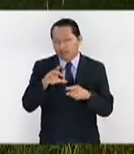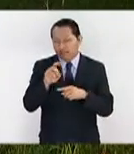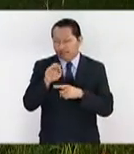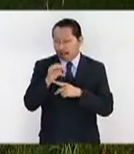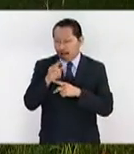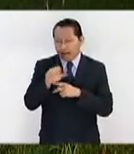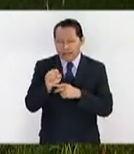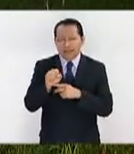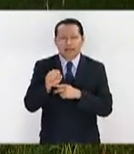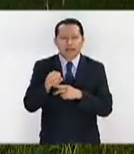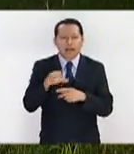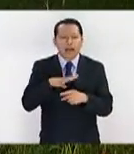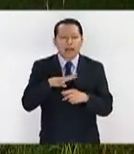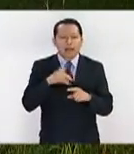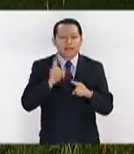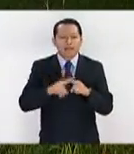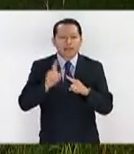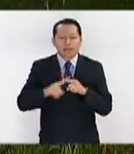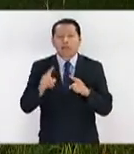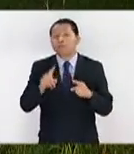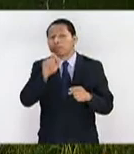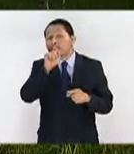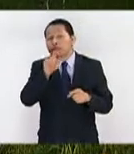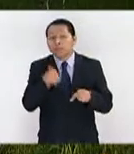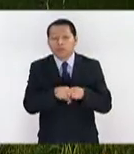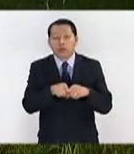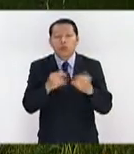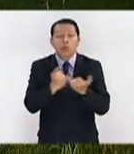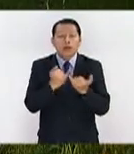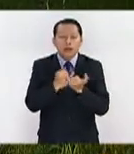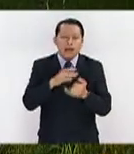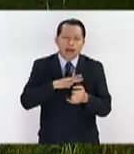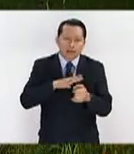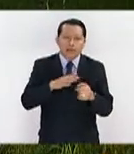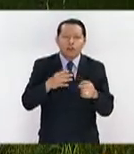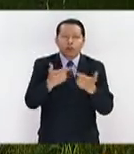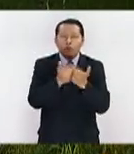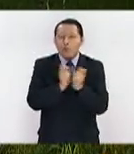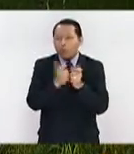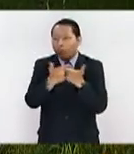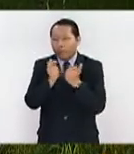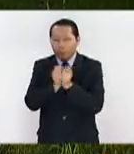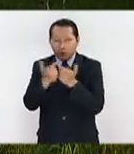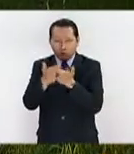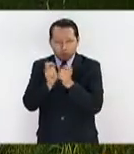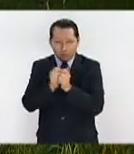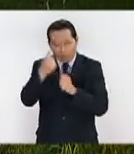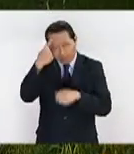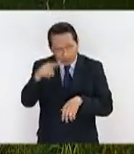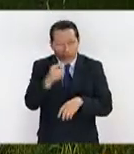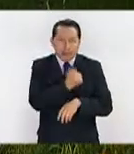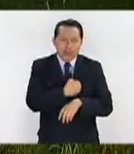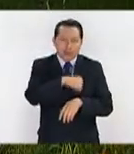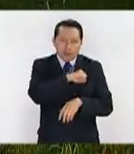ragis, que tocan. Tenemos también sanaciones colectivas, sanaciones en donde practicamos